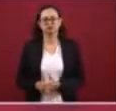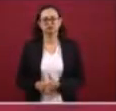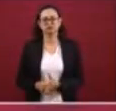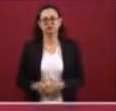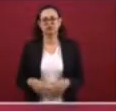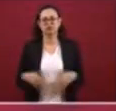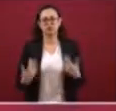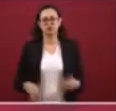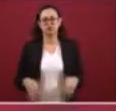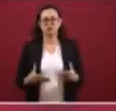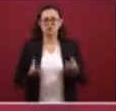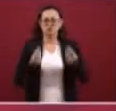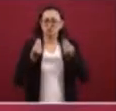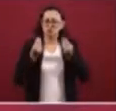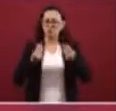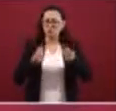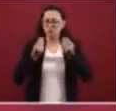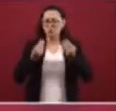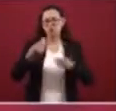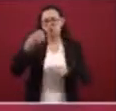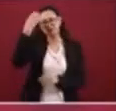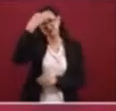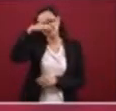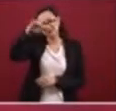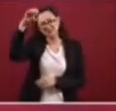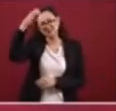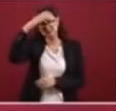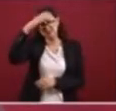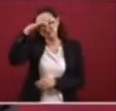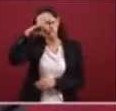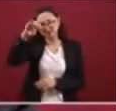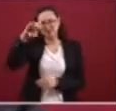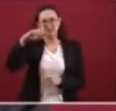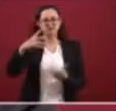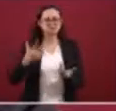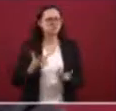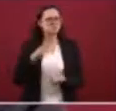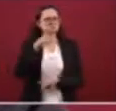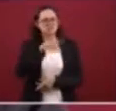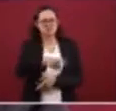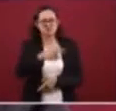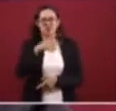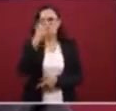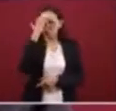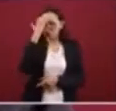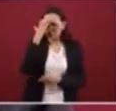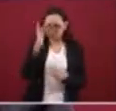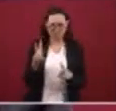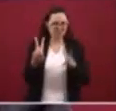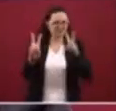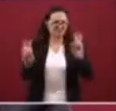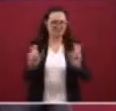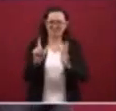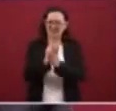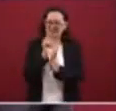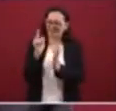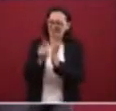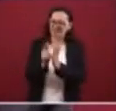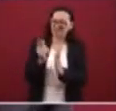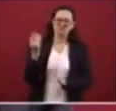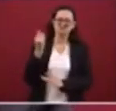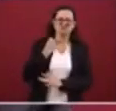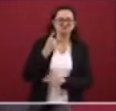tiene mucha experiencia en todo lo que tiene que ver con la impartición de justicia, es